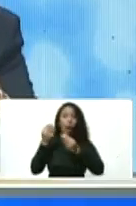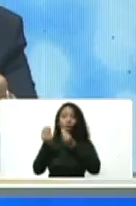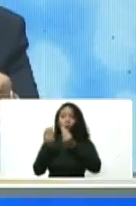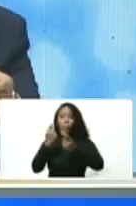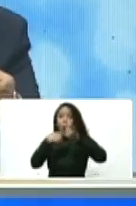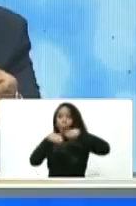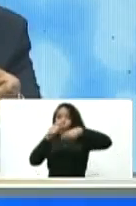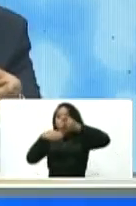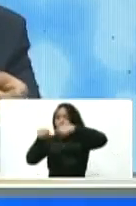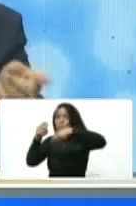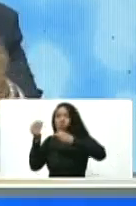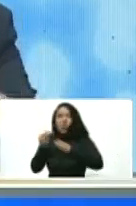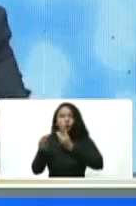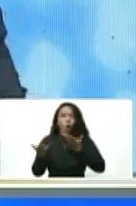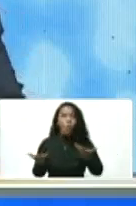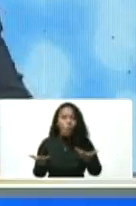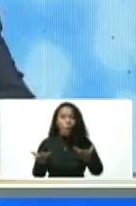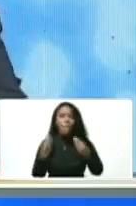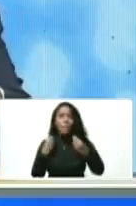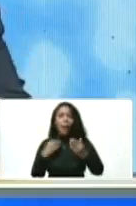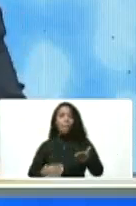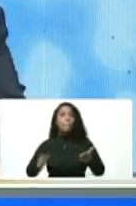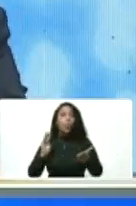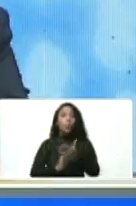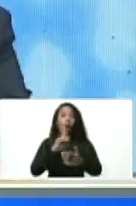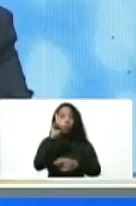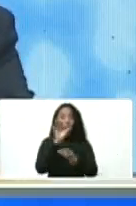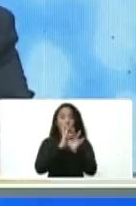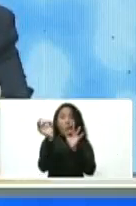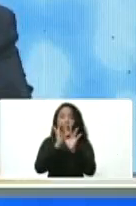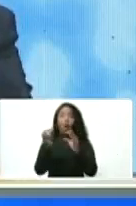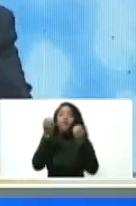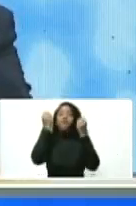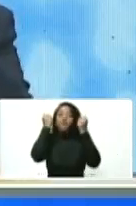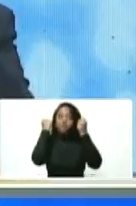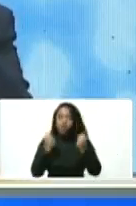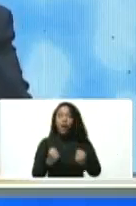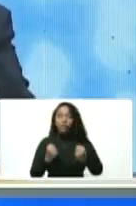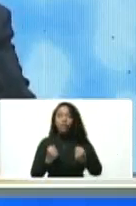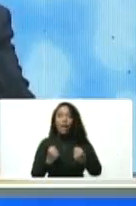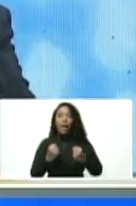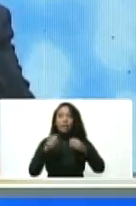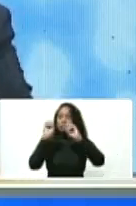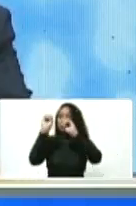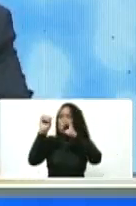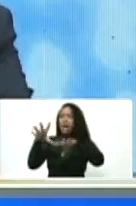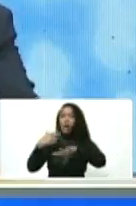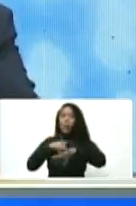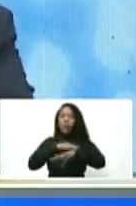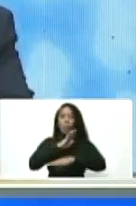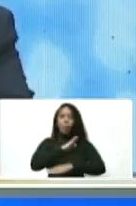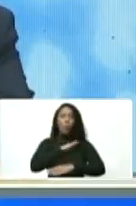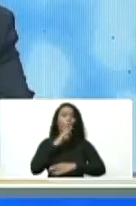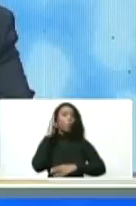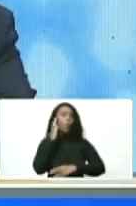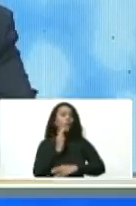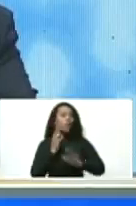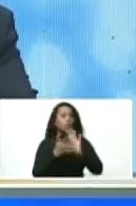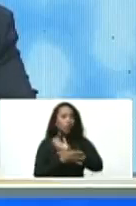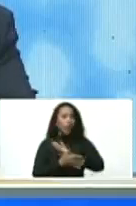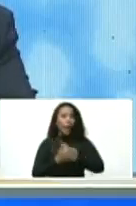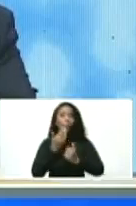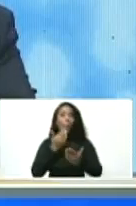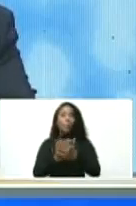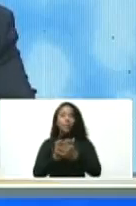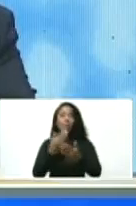comercio para establecer una moneda fuerte sin renunciar a la nuestra, que nos permitiera